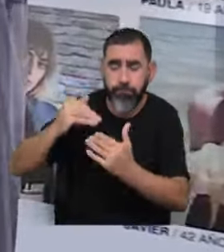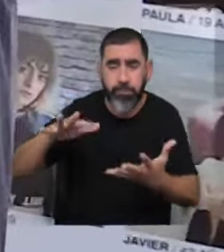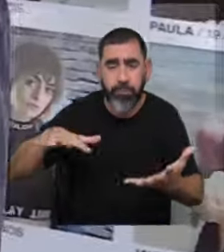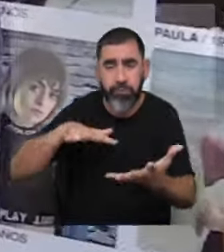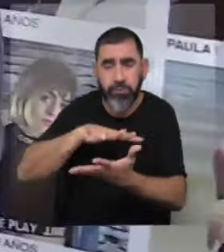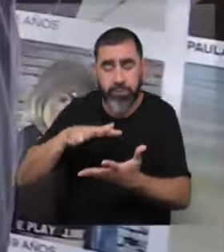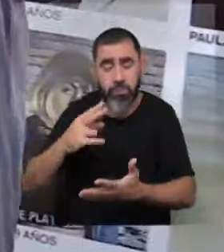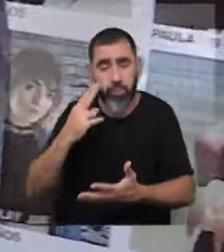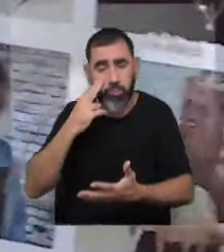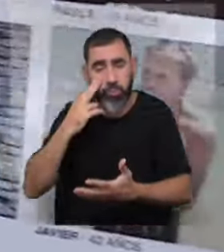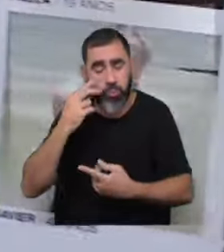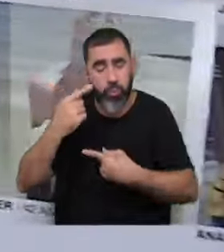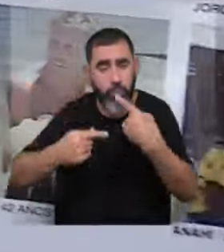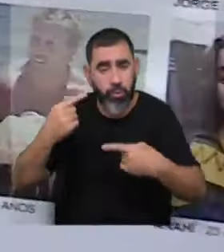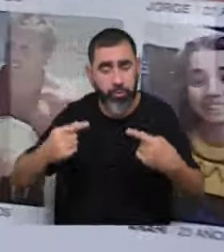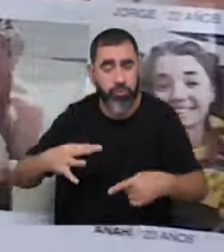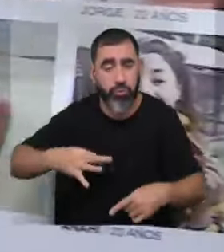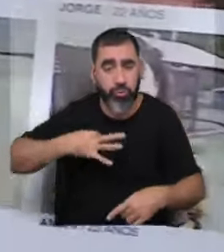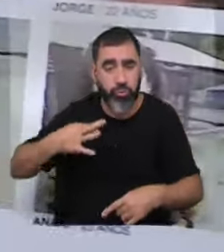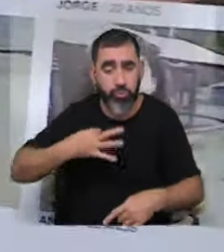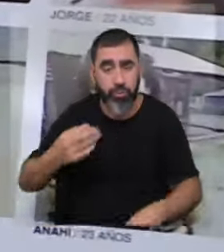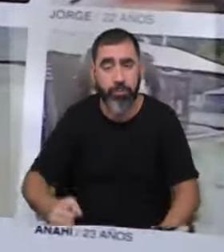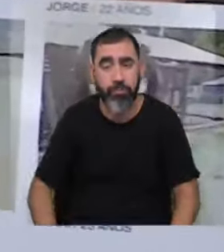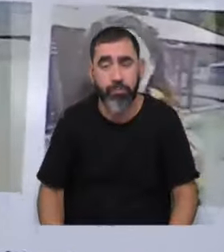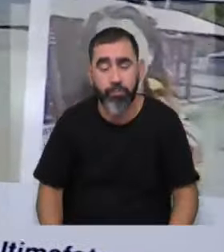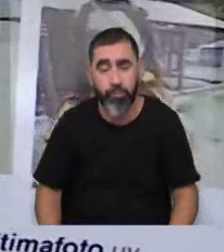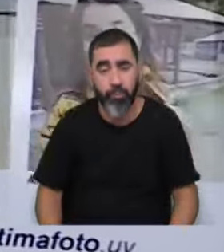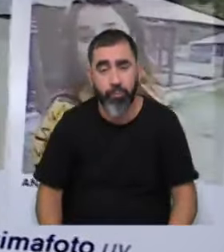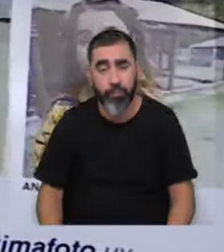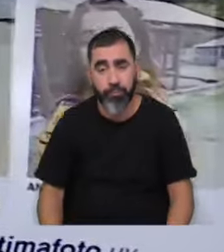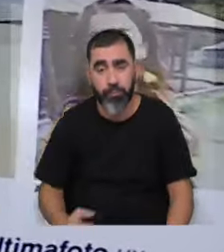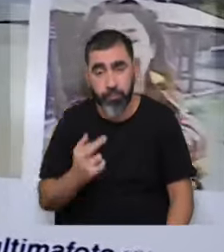esas problemáticas que él hoy nos está